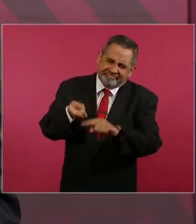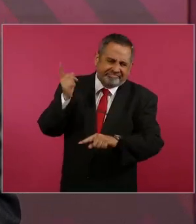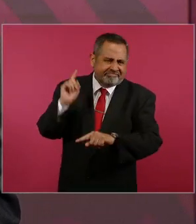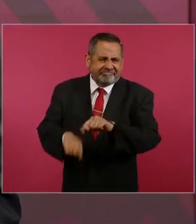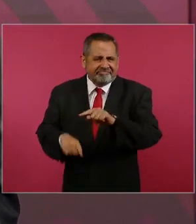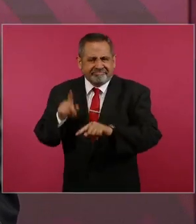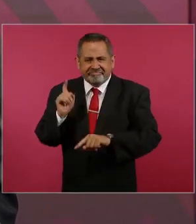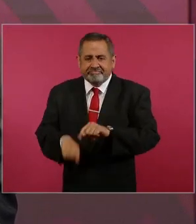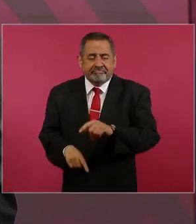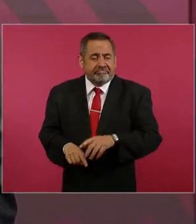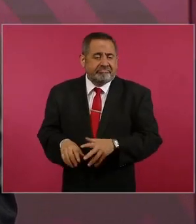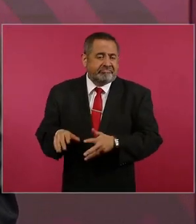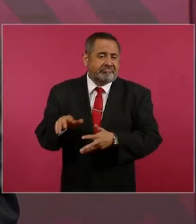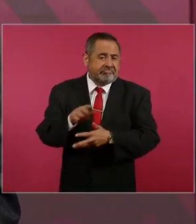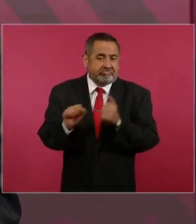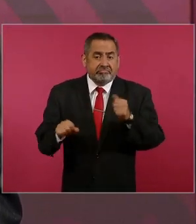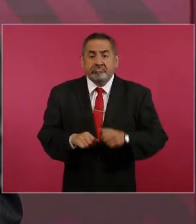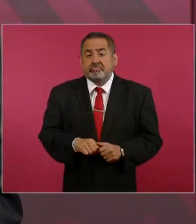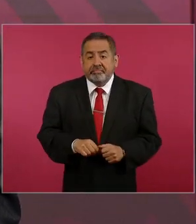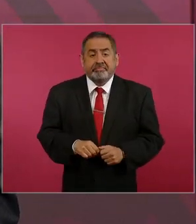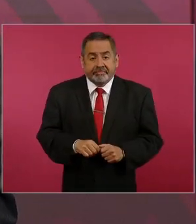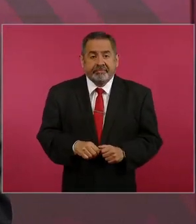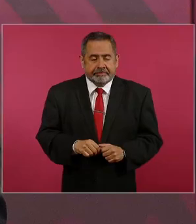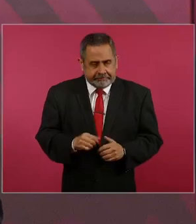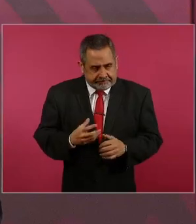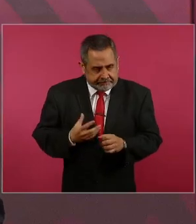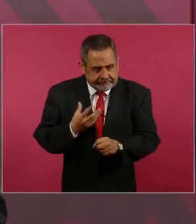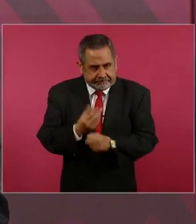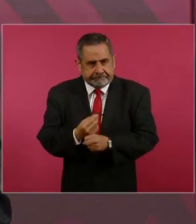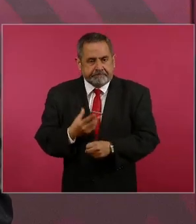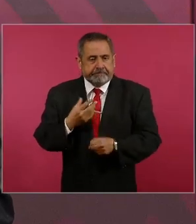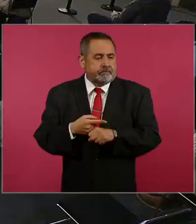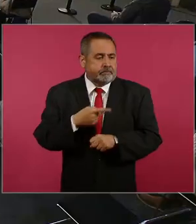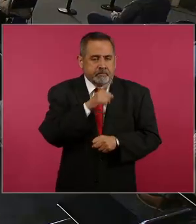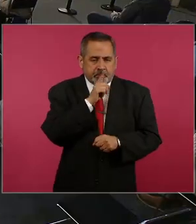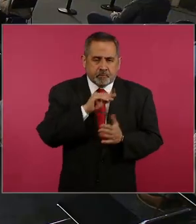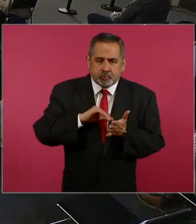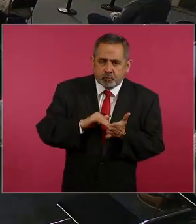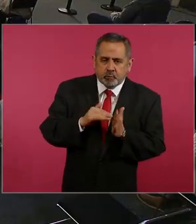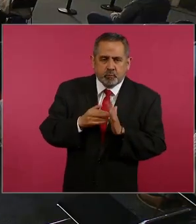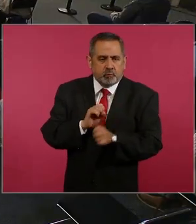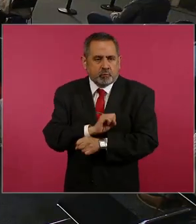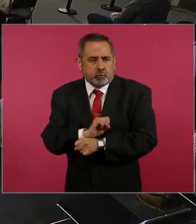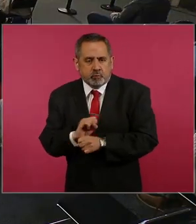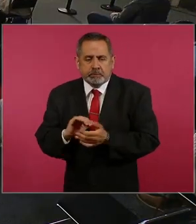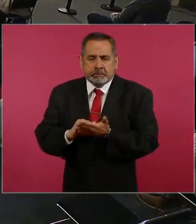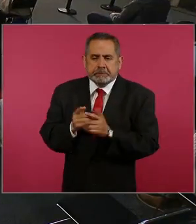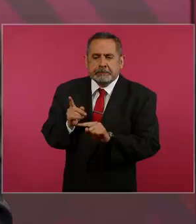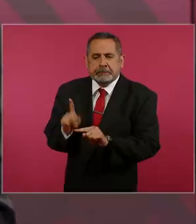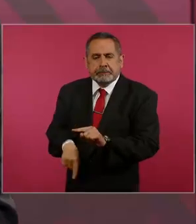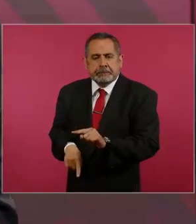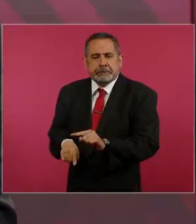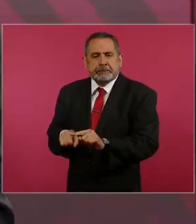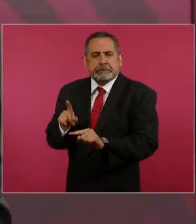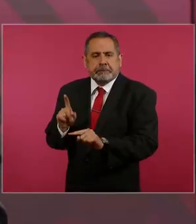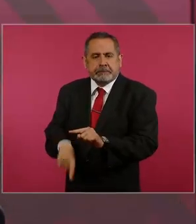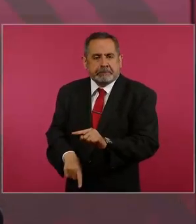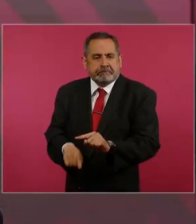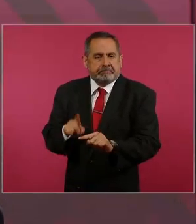del sector salud y silencioso y fue una red